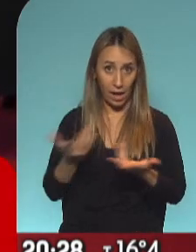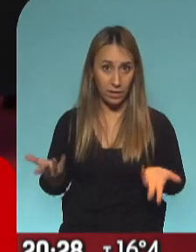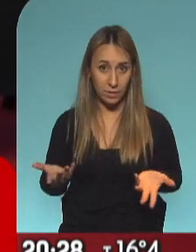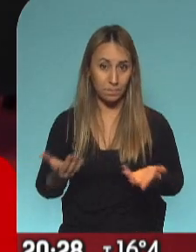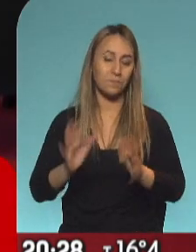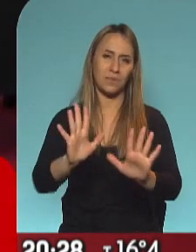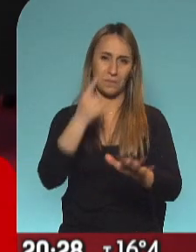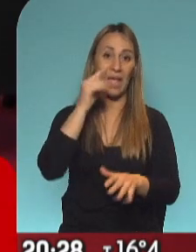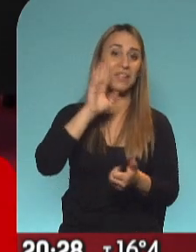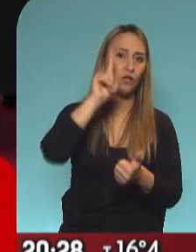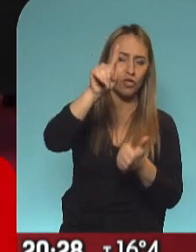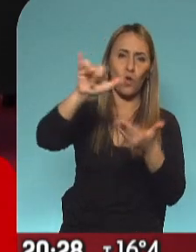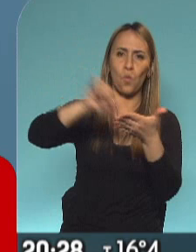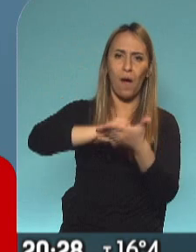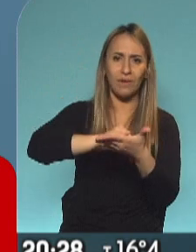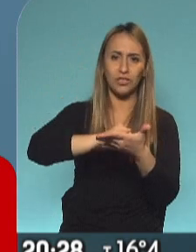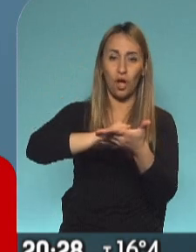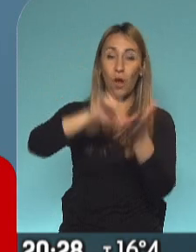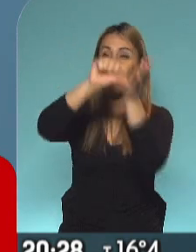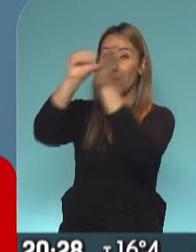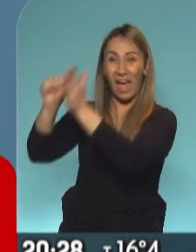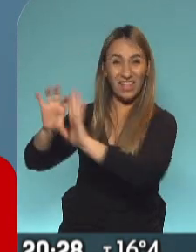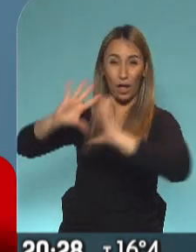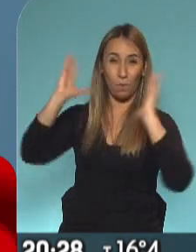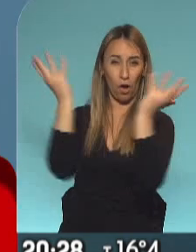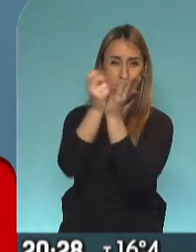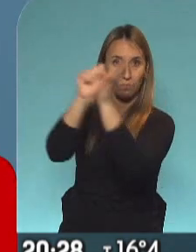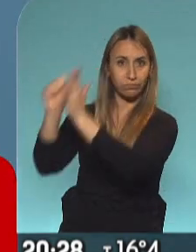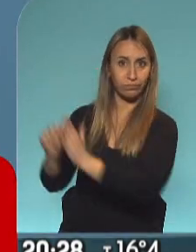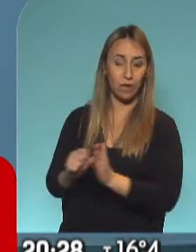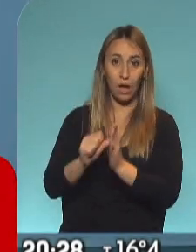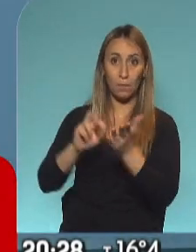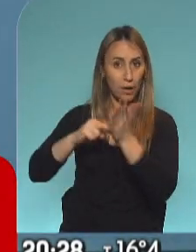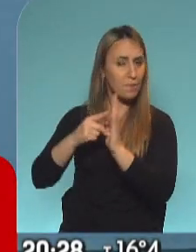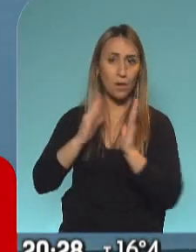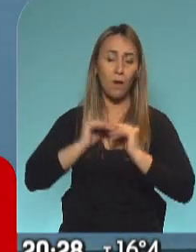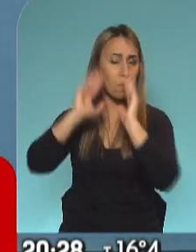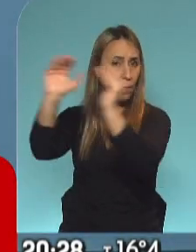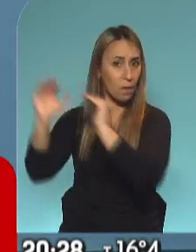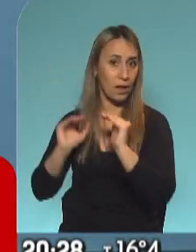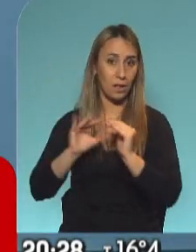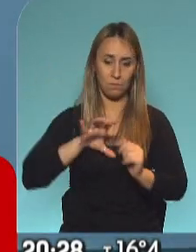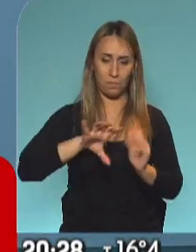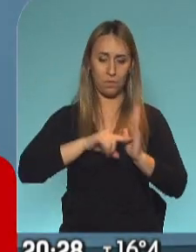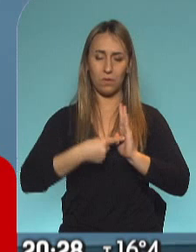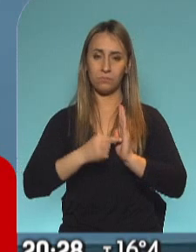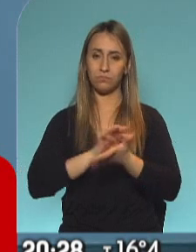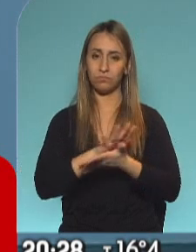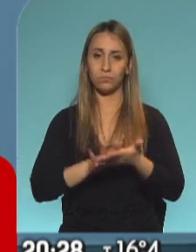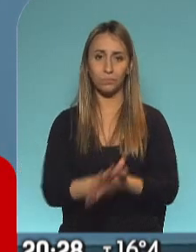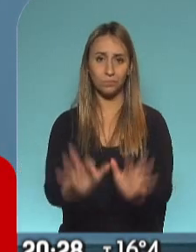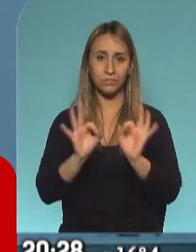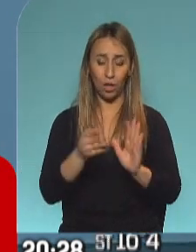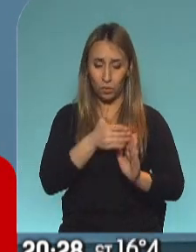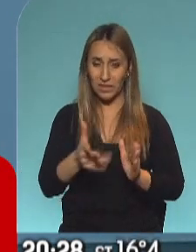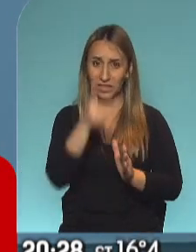Estados Unidos, la ciudad de Nueva York, todos los países del mundo tienen problemas con esto. La provincia de Buenos Aires lo resolvió en